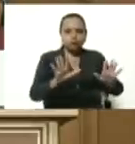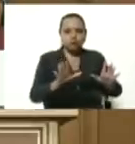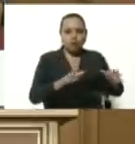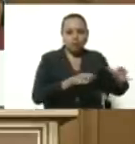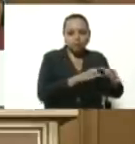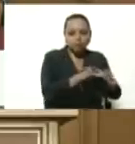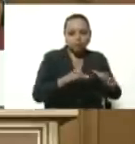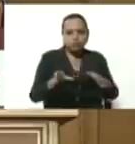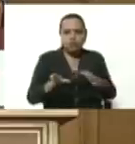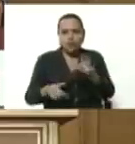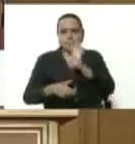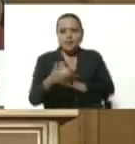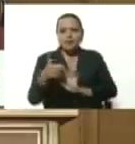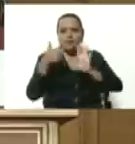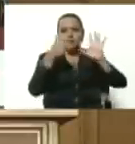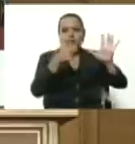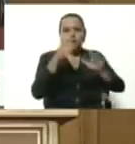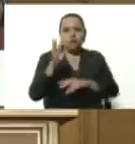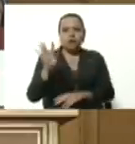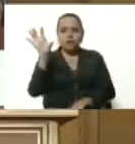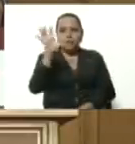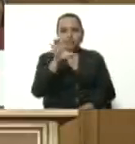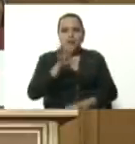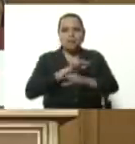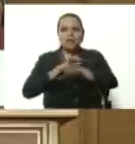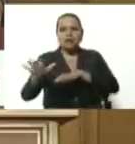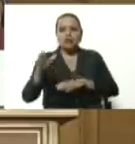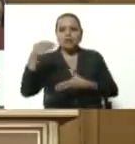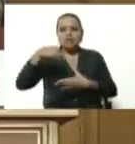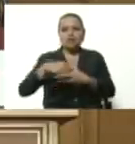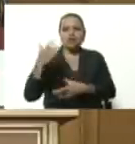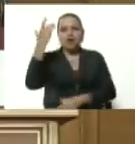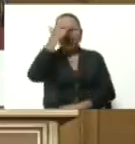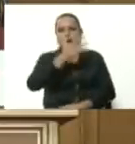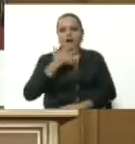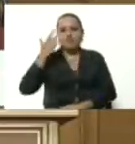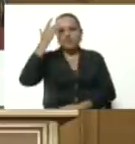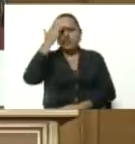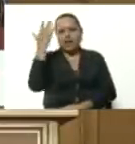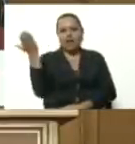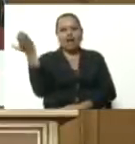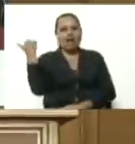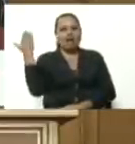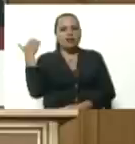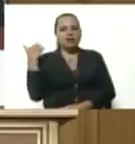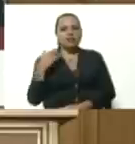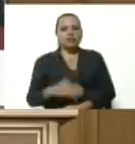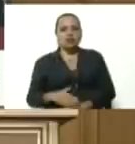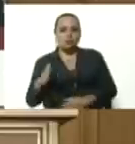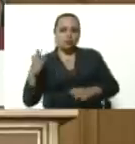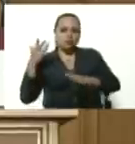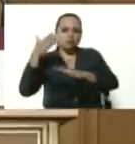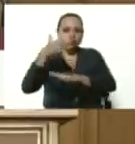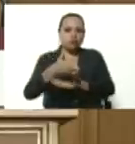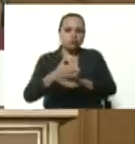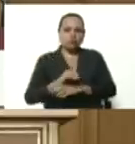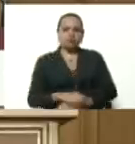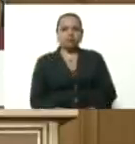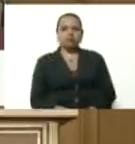más de 64 países, la mayoría de África, de la África ocupada, invadida y